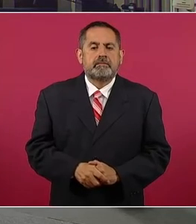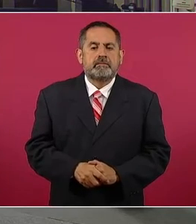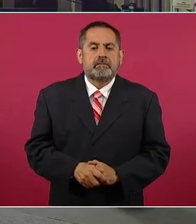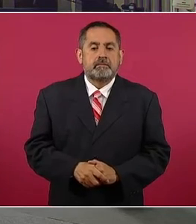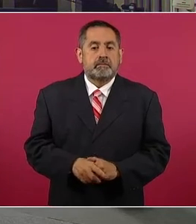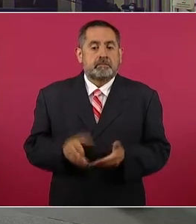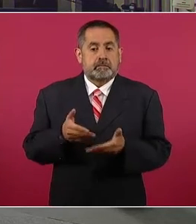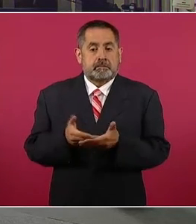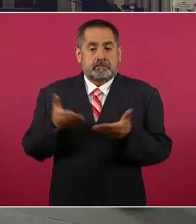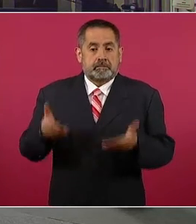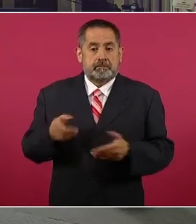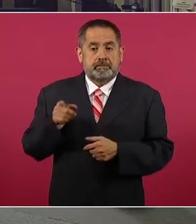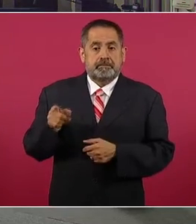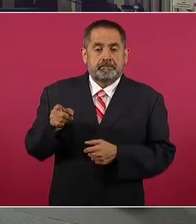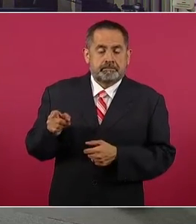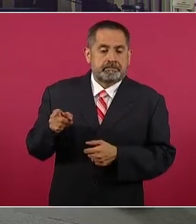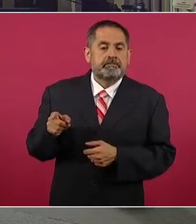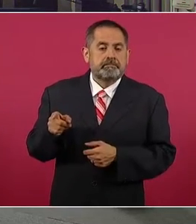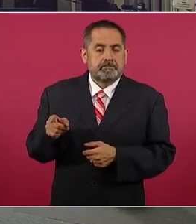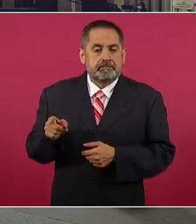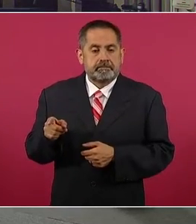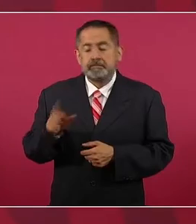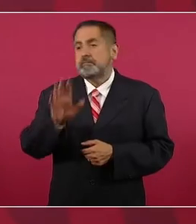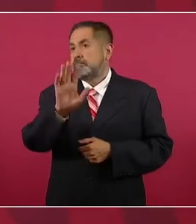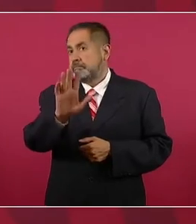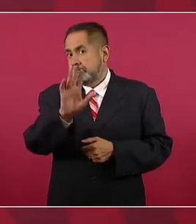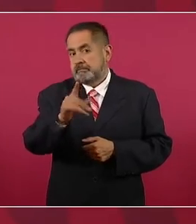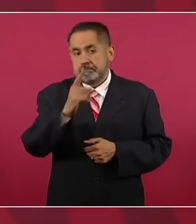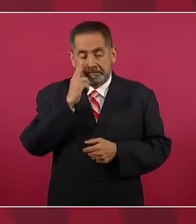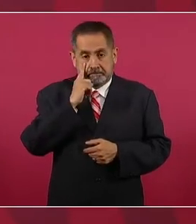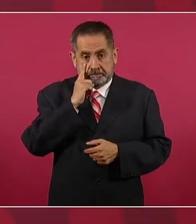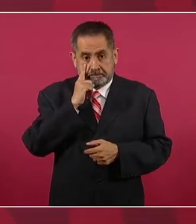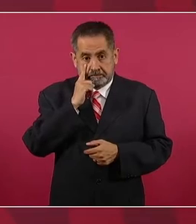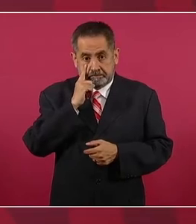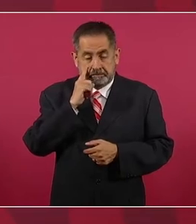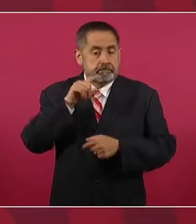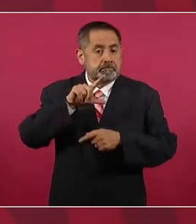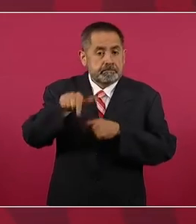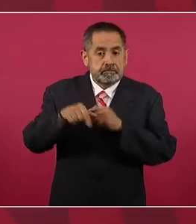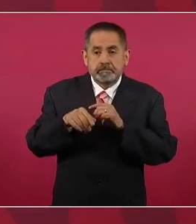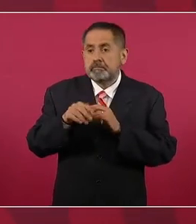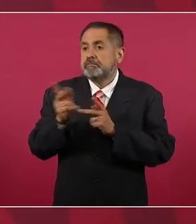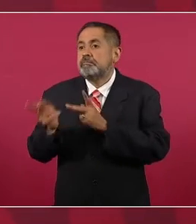Y ahora es posible. Ah, hicieron una encuesta,